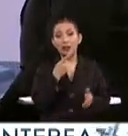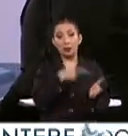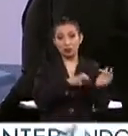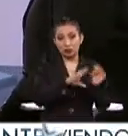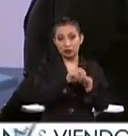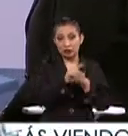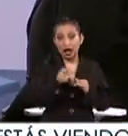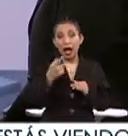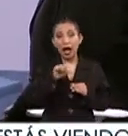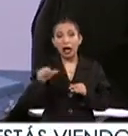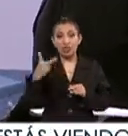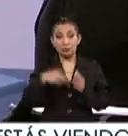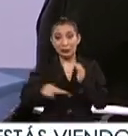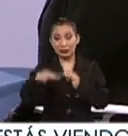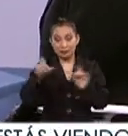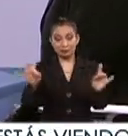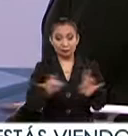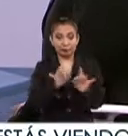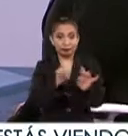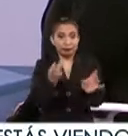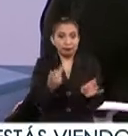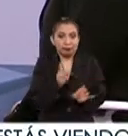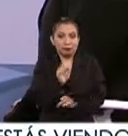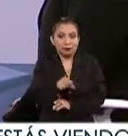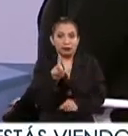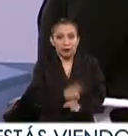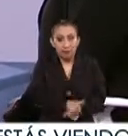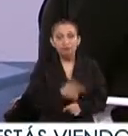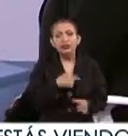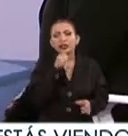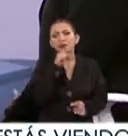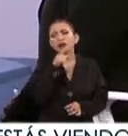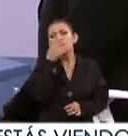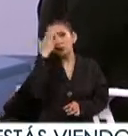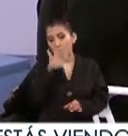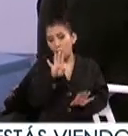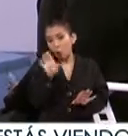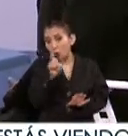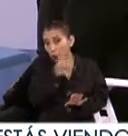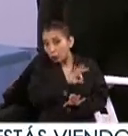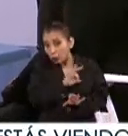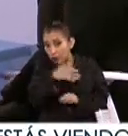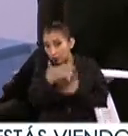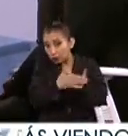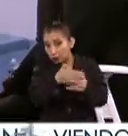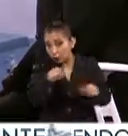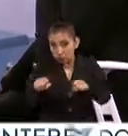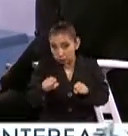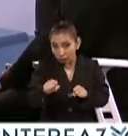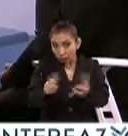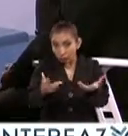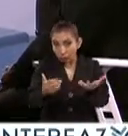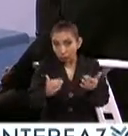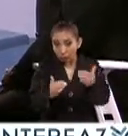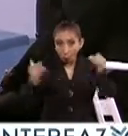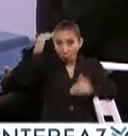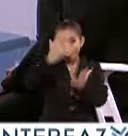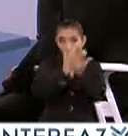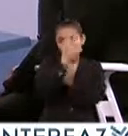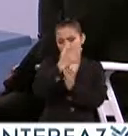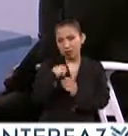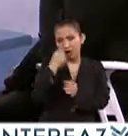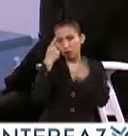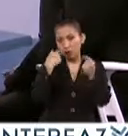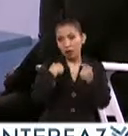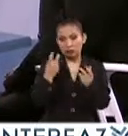2017. Pero también me gustaría comentar si se sabe cuándo puede pasar un temblor de cierta magnitud, porque también tengo